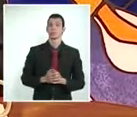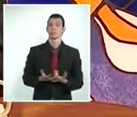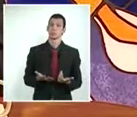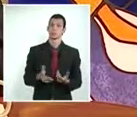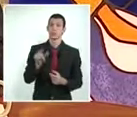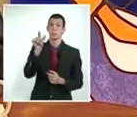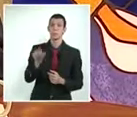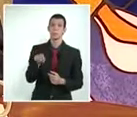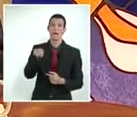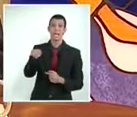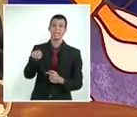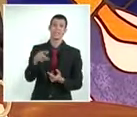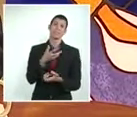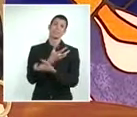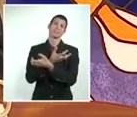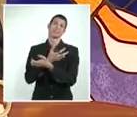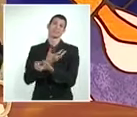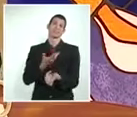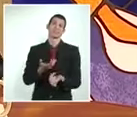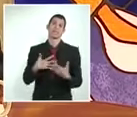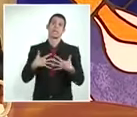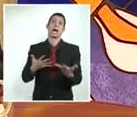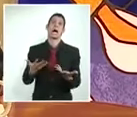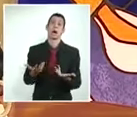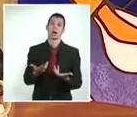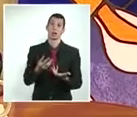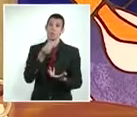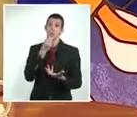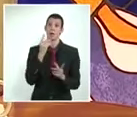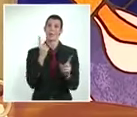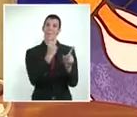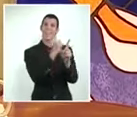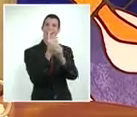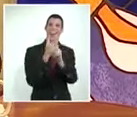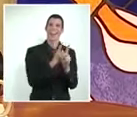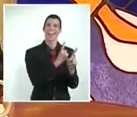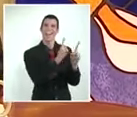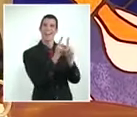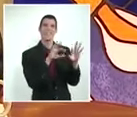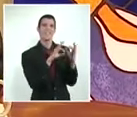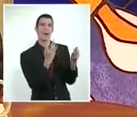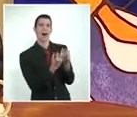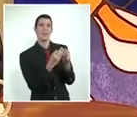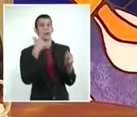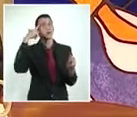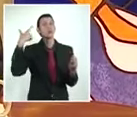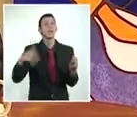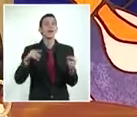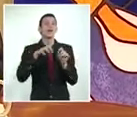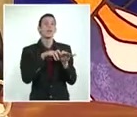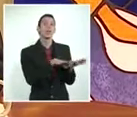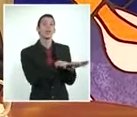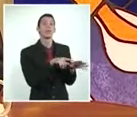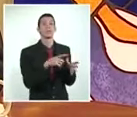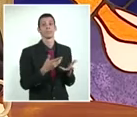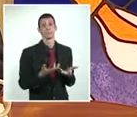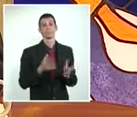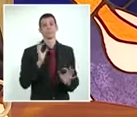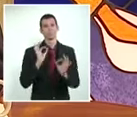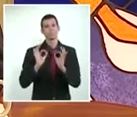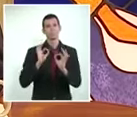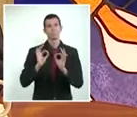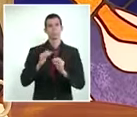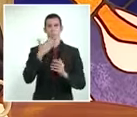se está arriesgando a sí misma y después arriesga a su familia, compañeros y demás, como lo dije